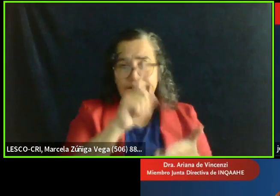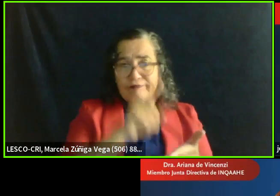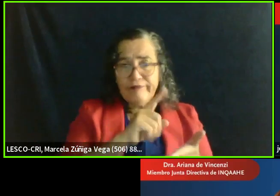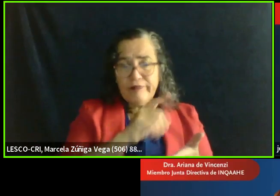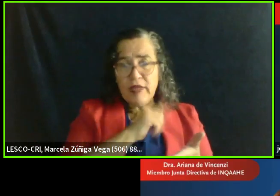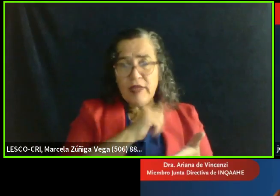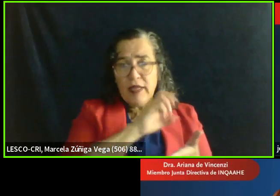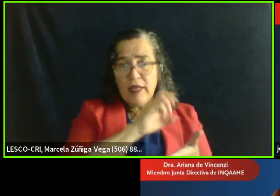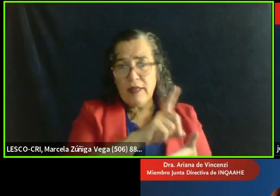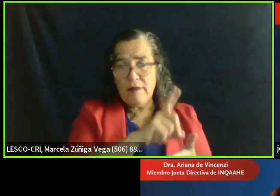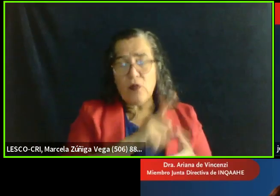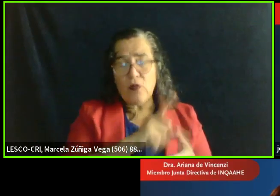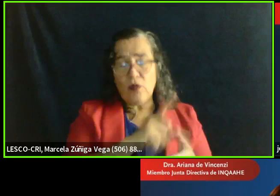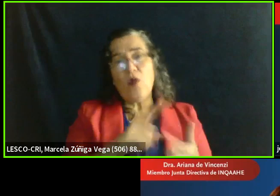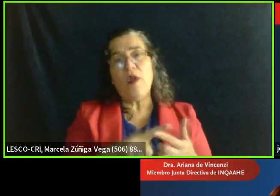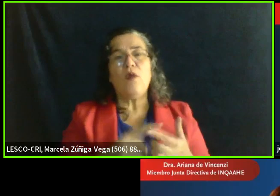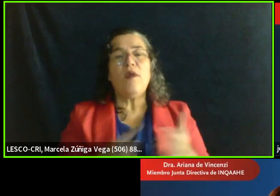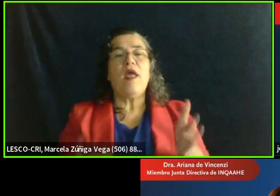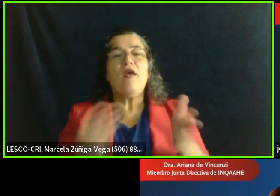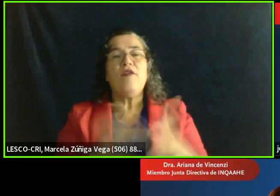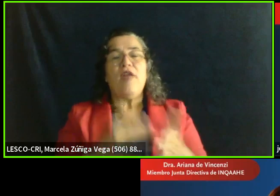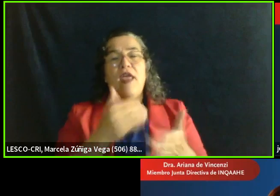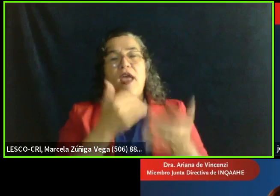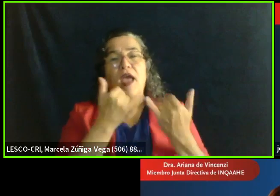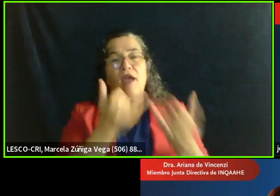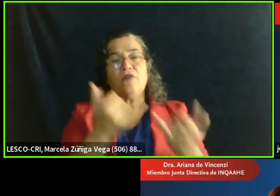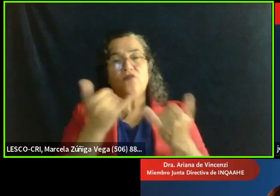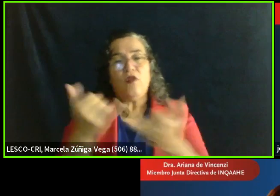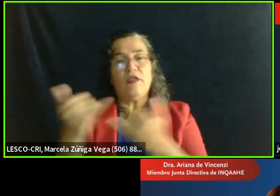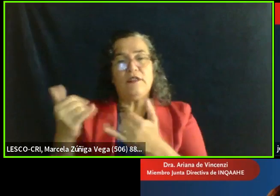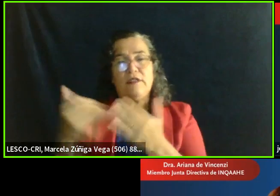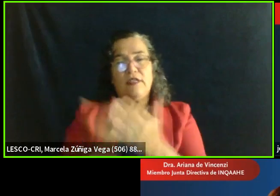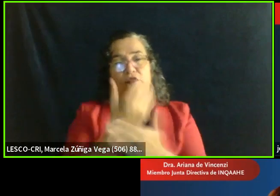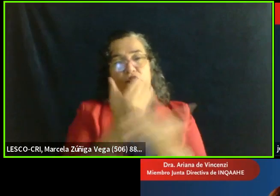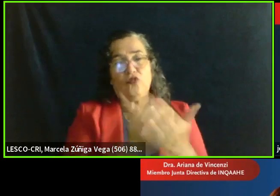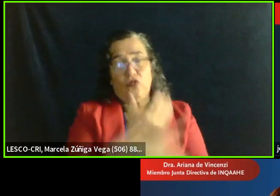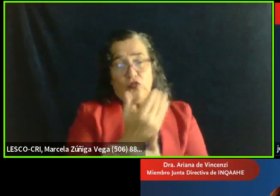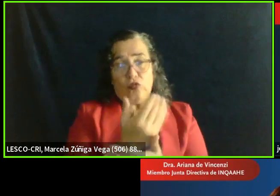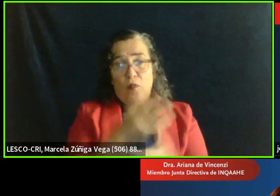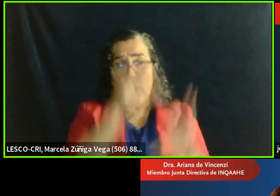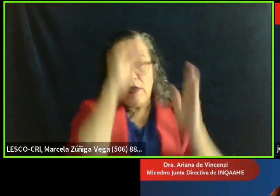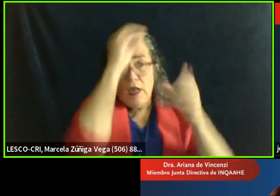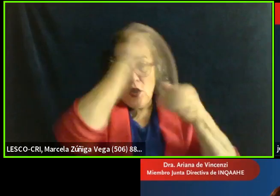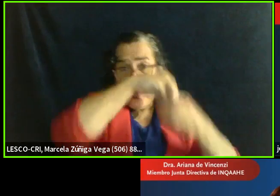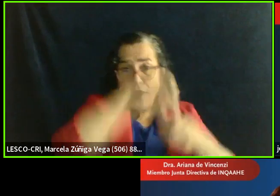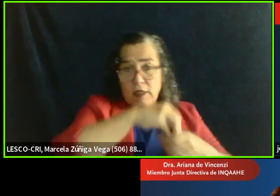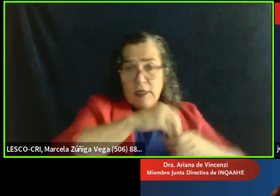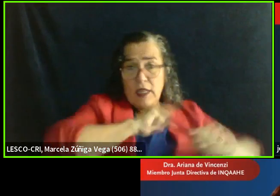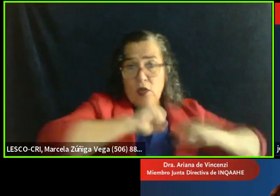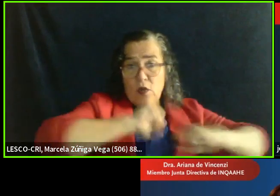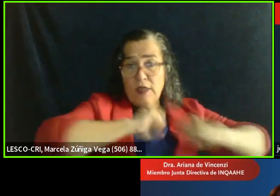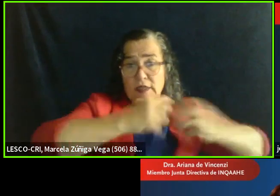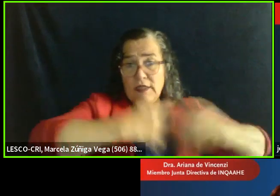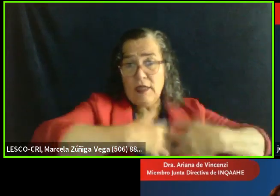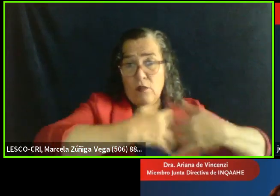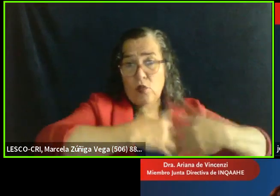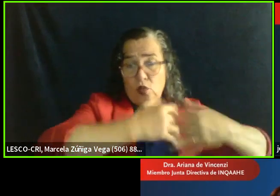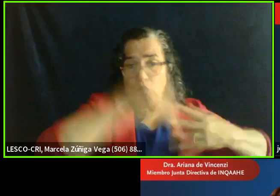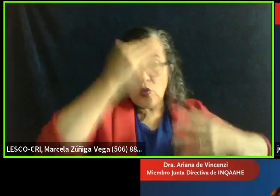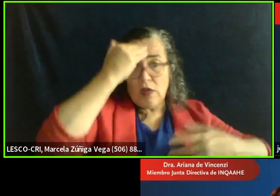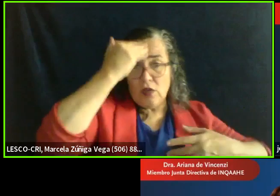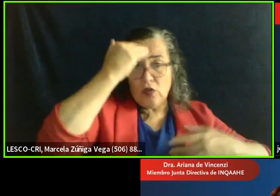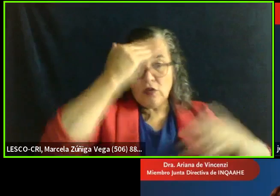conlleva a una reactualización constante porque el contenido es el motor, el contenido en cuanto a los conocimientos,